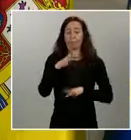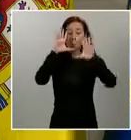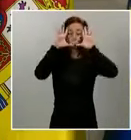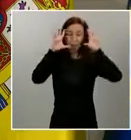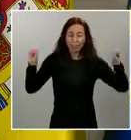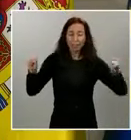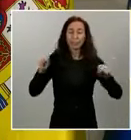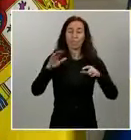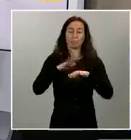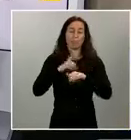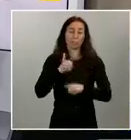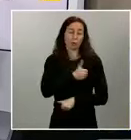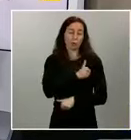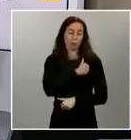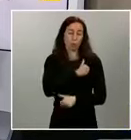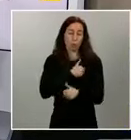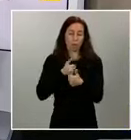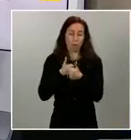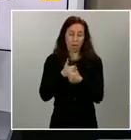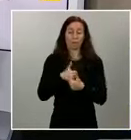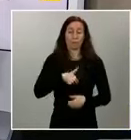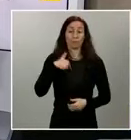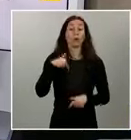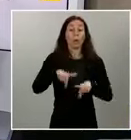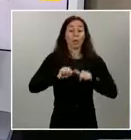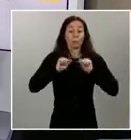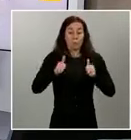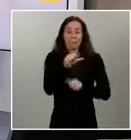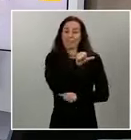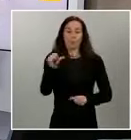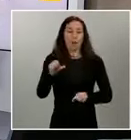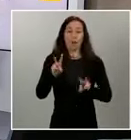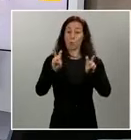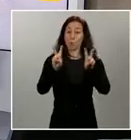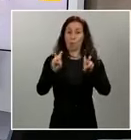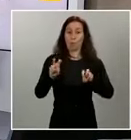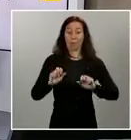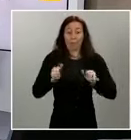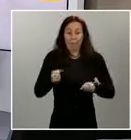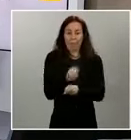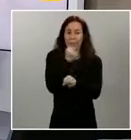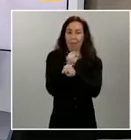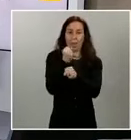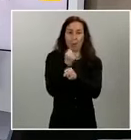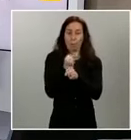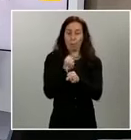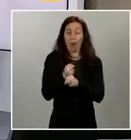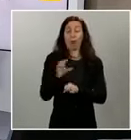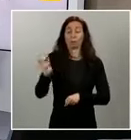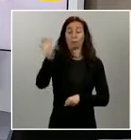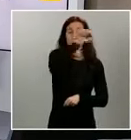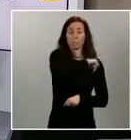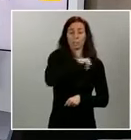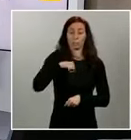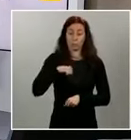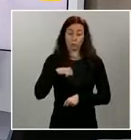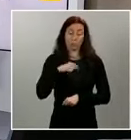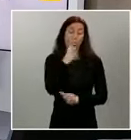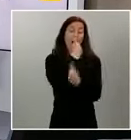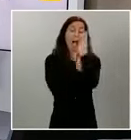de Policía, hoy comienza una nueva semana laboral en muchas comunidades autónomas, en todas aquellas en las que el lunes de Pascua no es